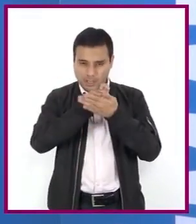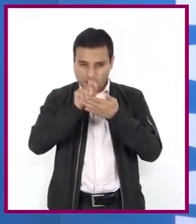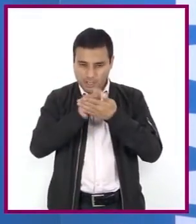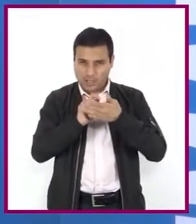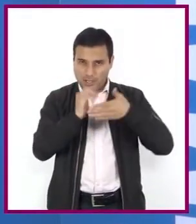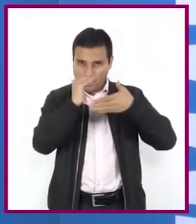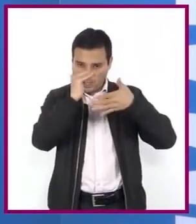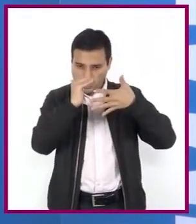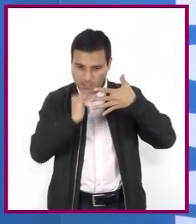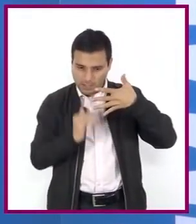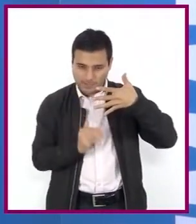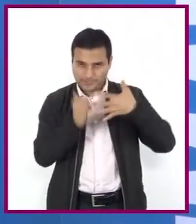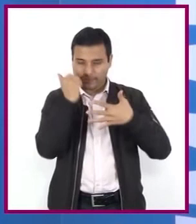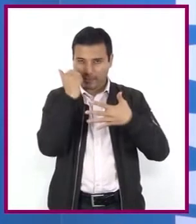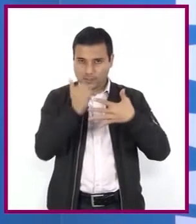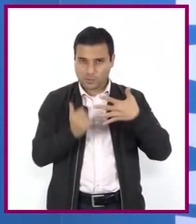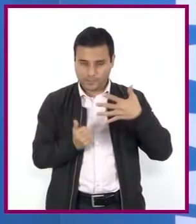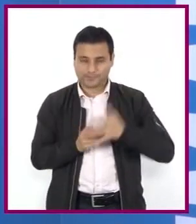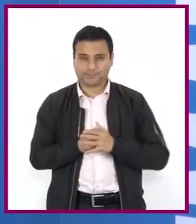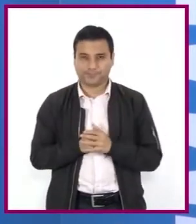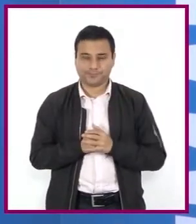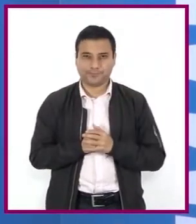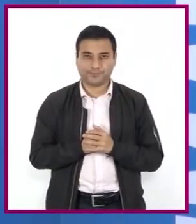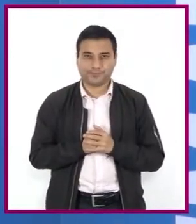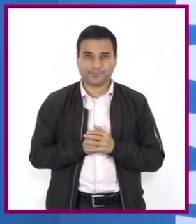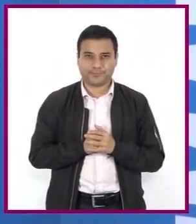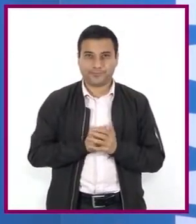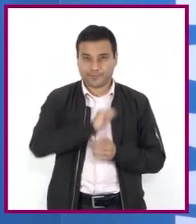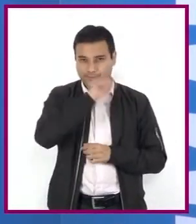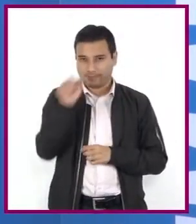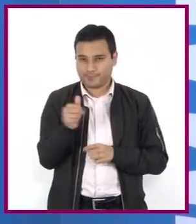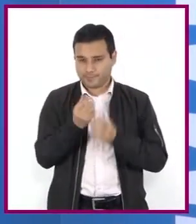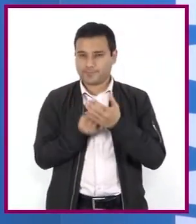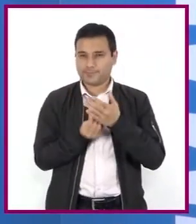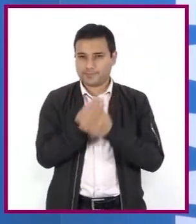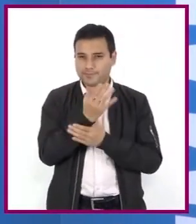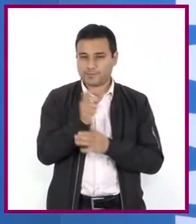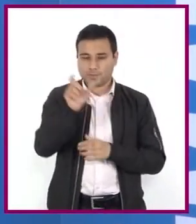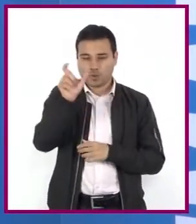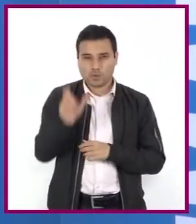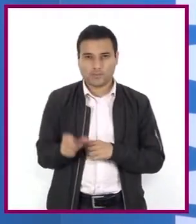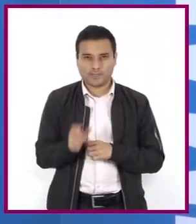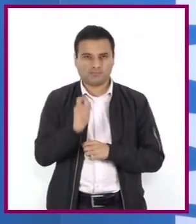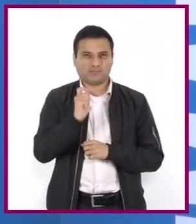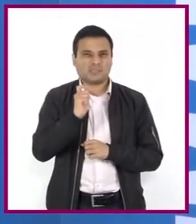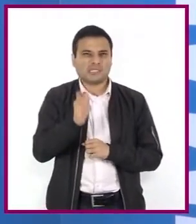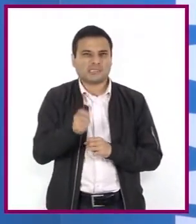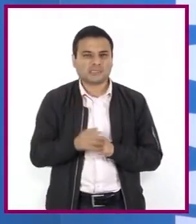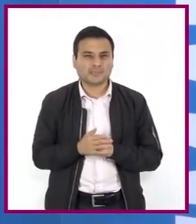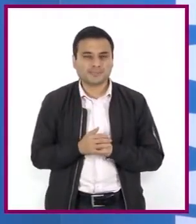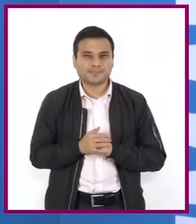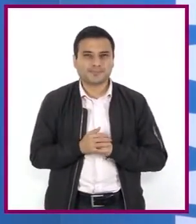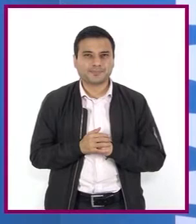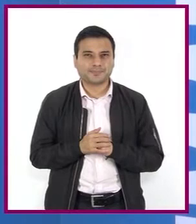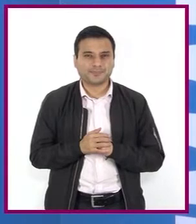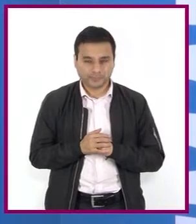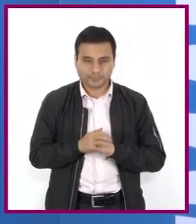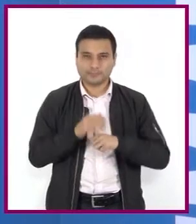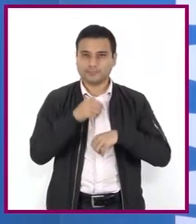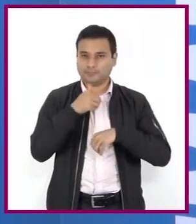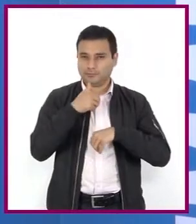esos valores. Añadiremos una columna más en el registro tabular, en la que haremos la sustitución de los